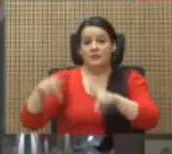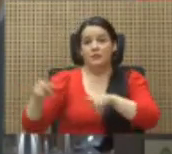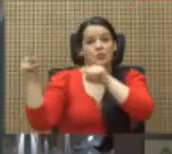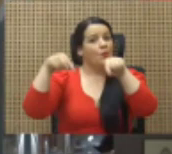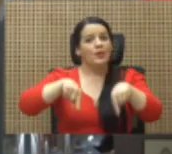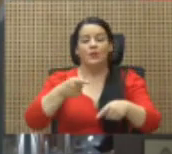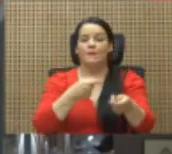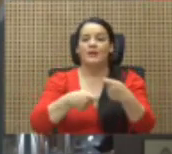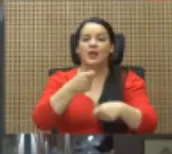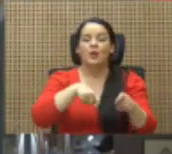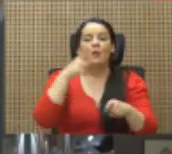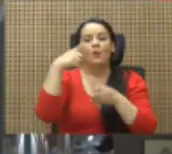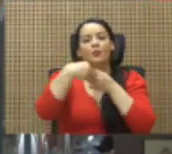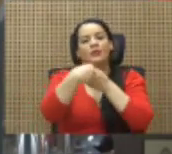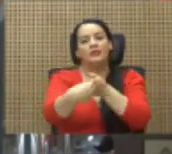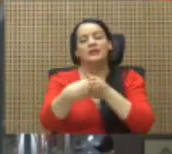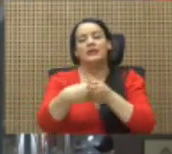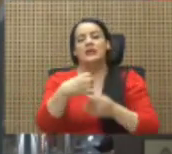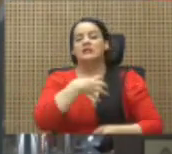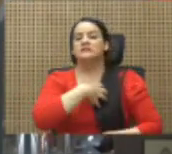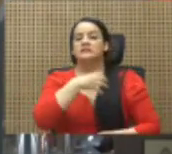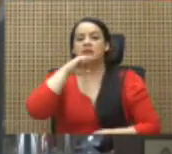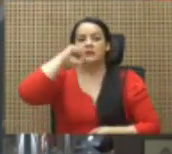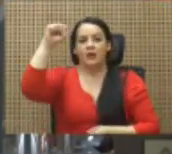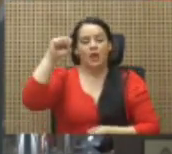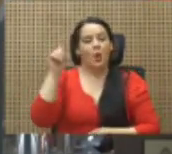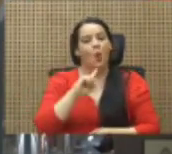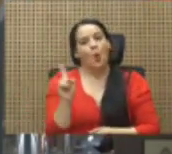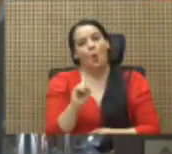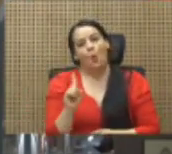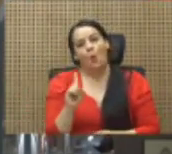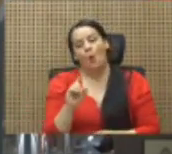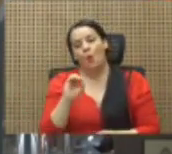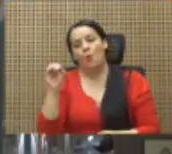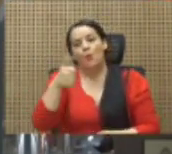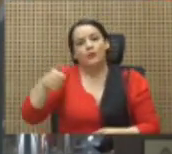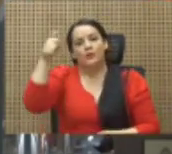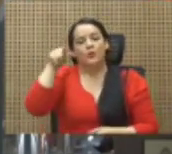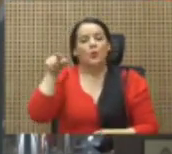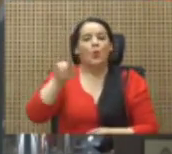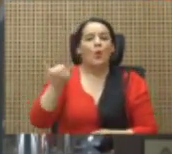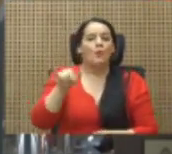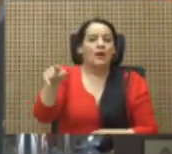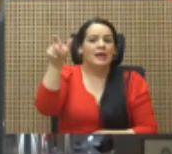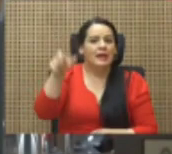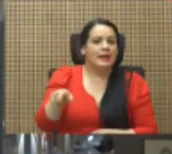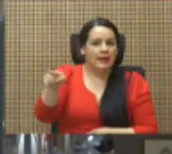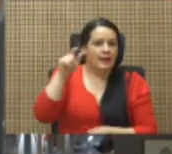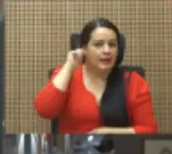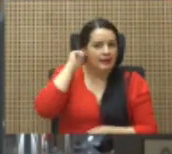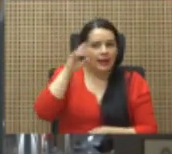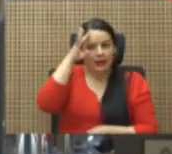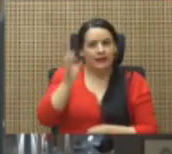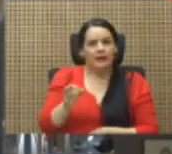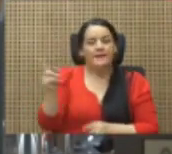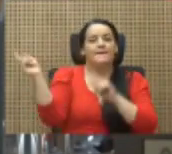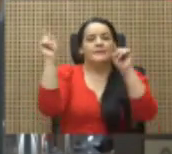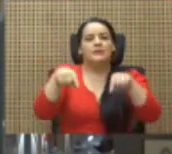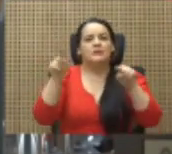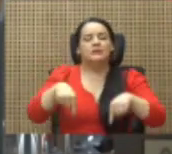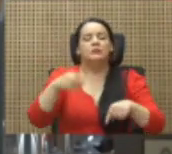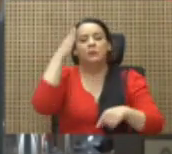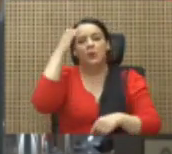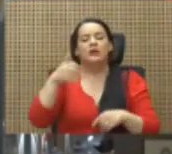manipulados por un dirigente sindical o por un rector como ella cree. Vinieron porque ya están hastiados de